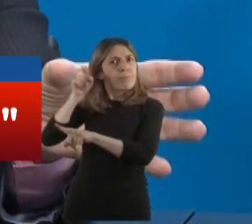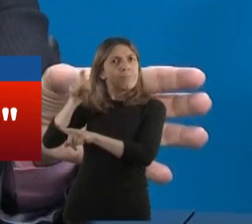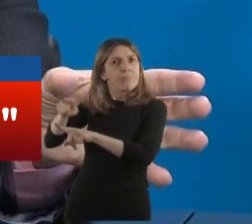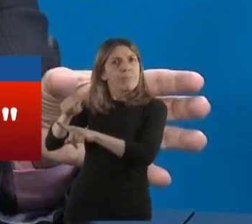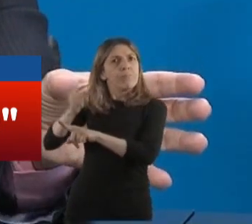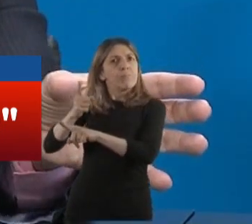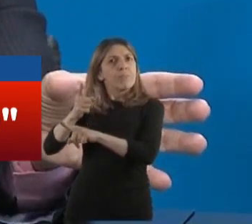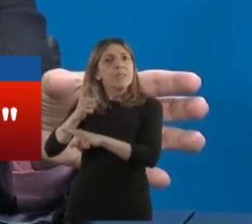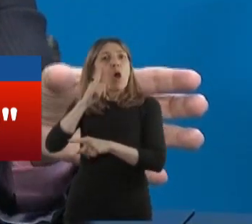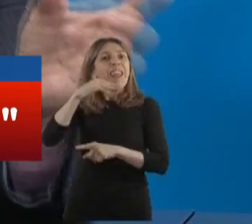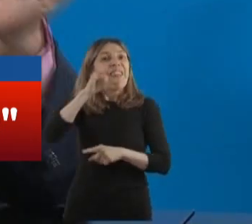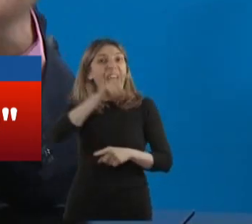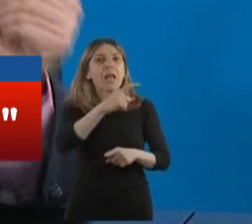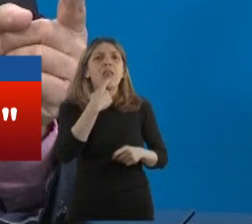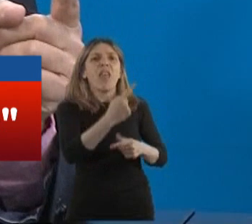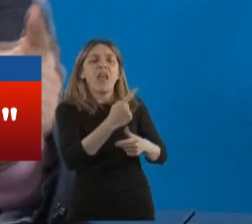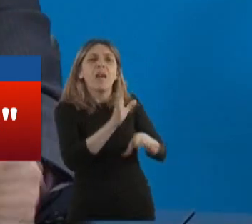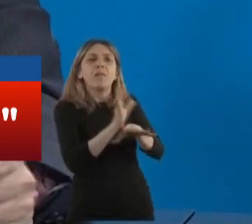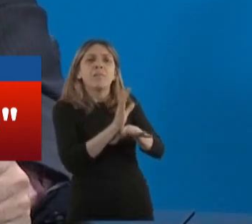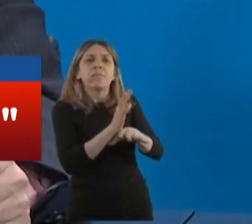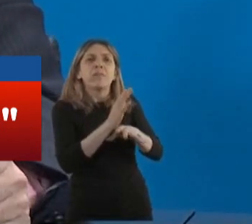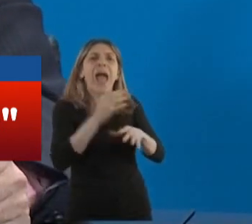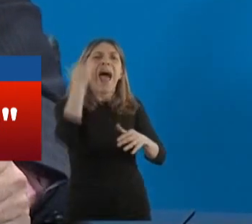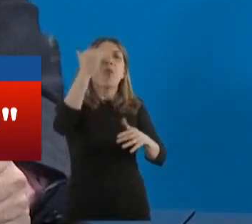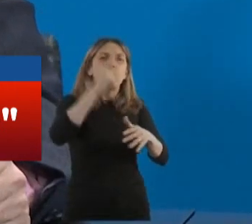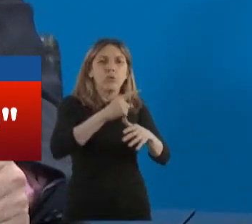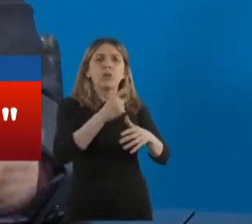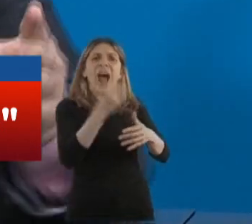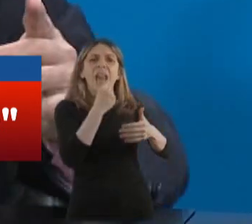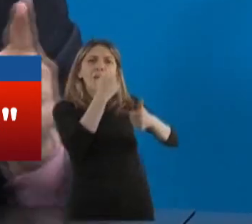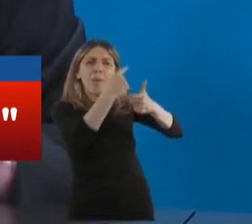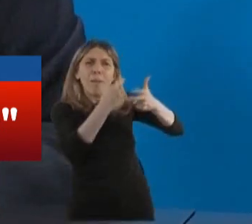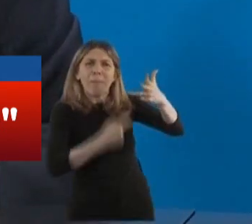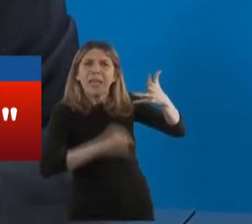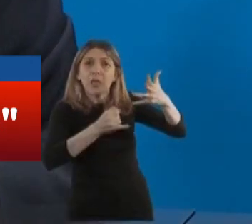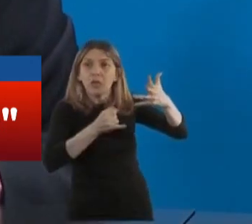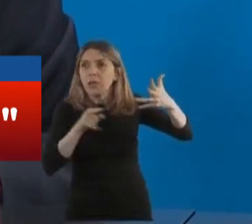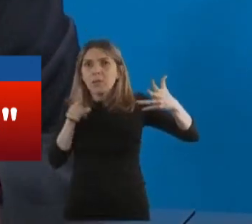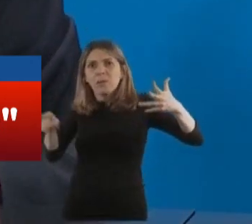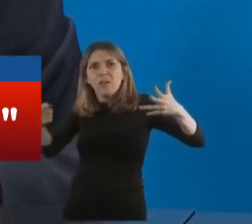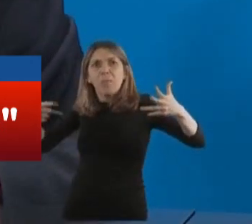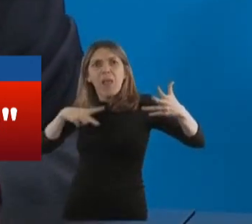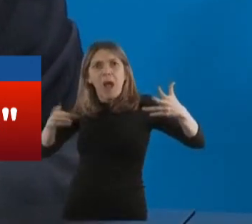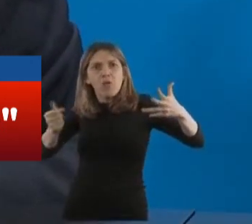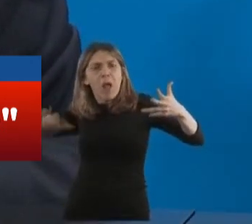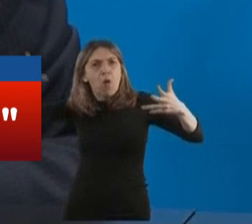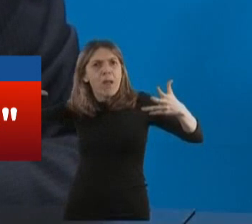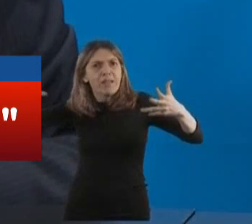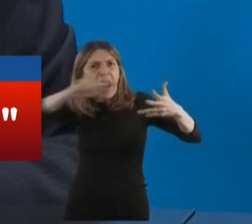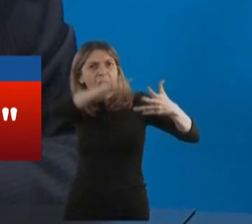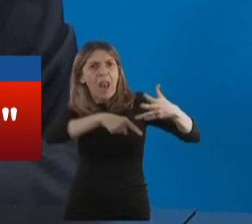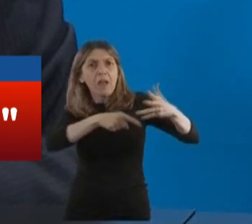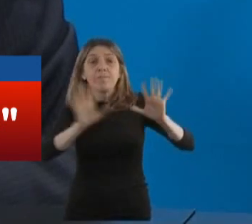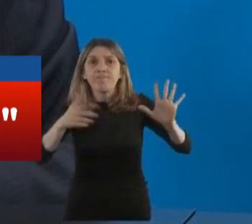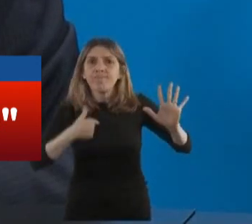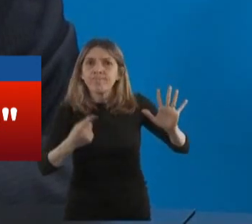alimentaria definida por el INDEC para un adulto mayor sobre el promedio de salario. Y lo que nosotros estábamos viendo es que